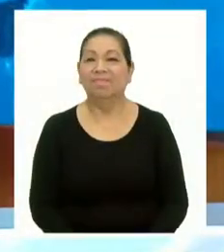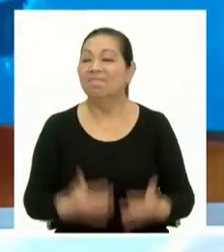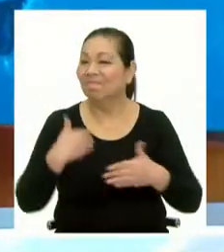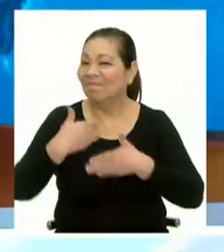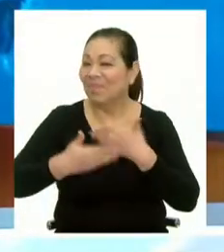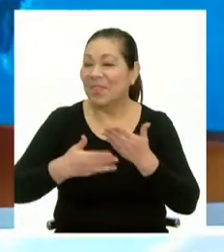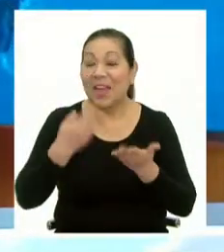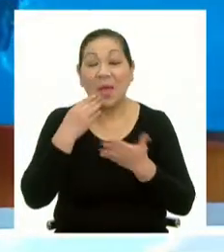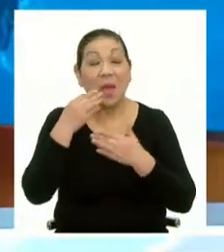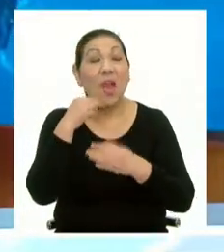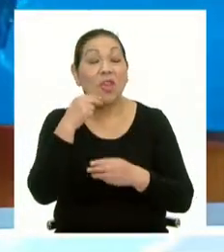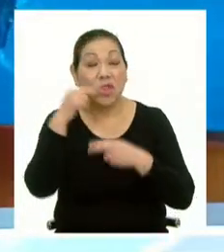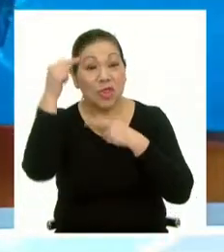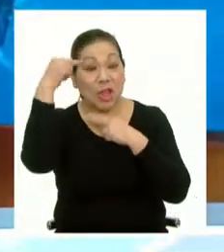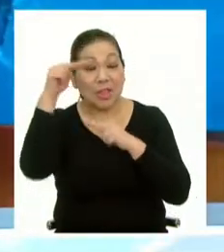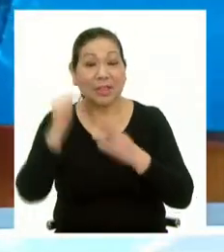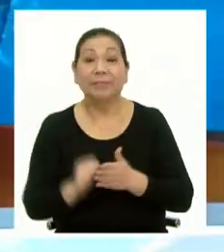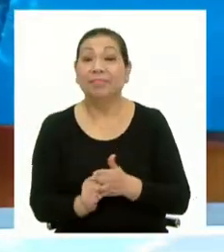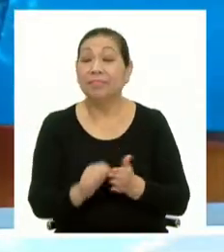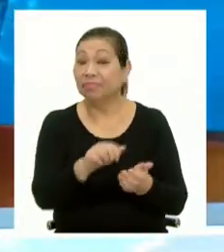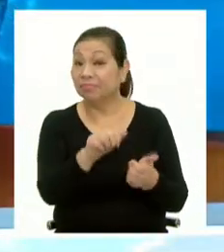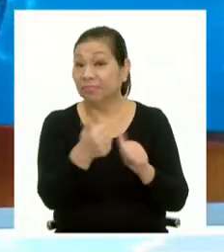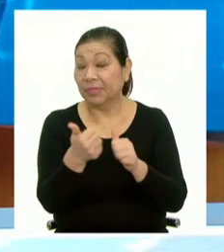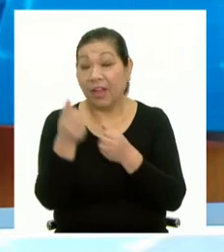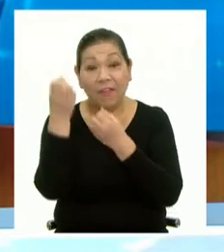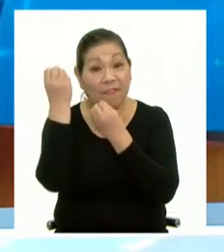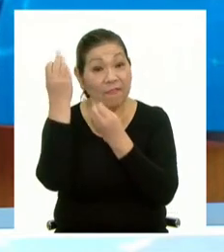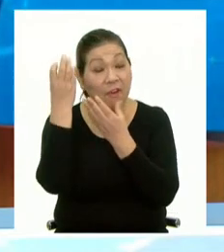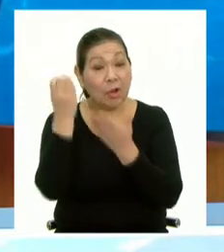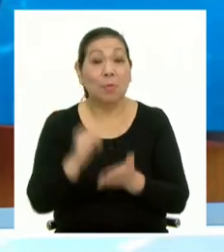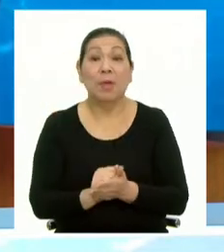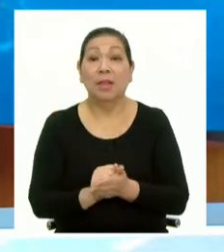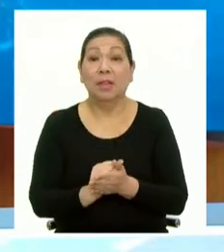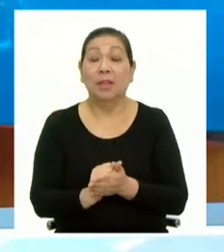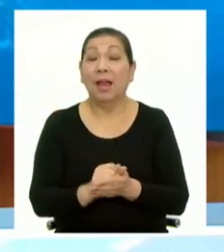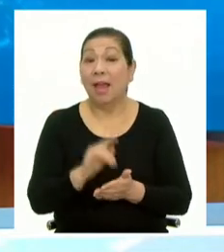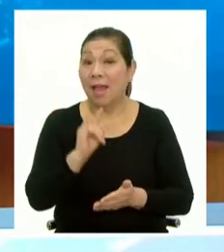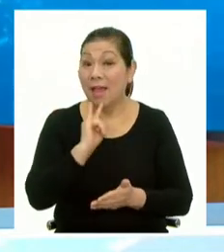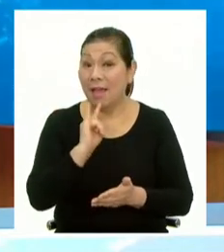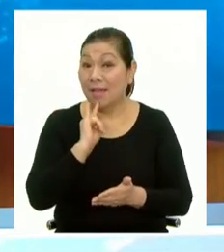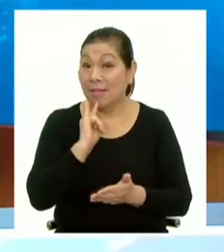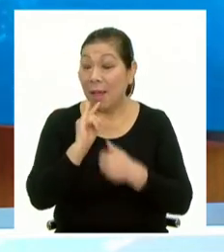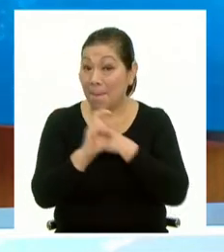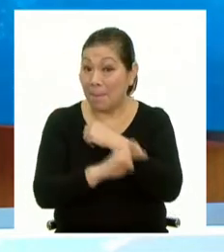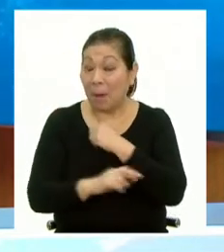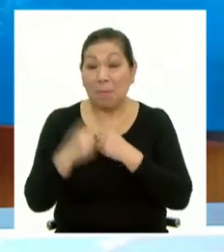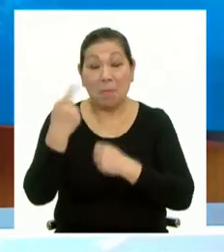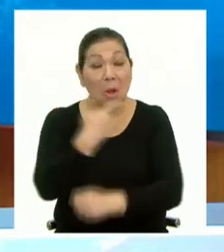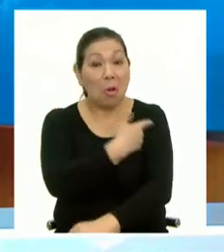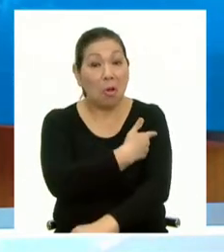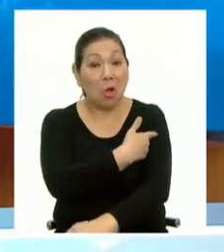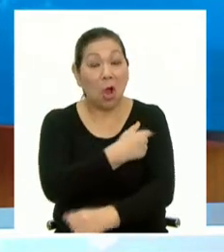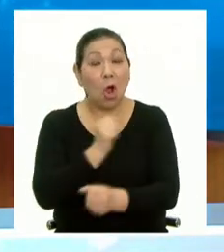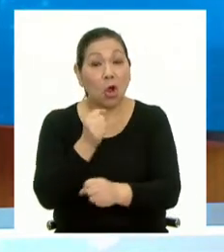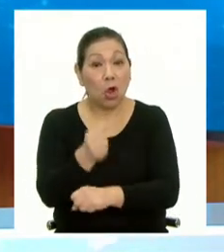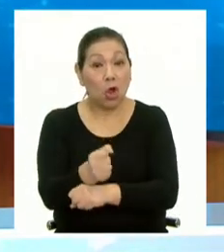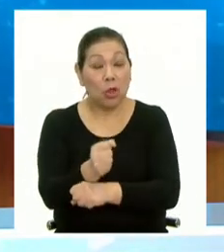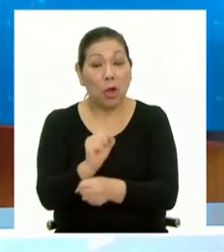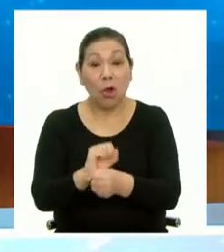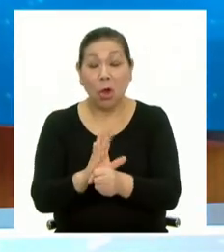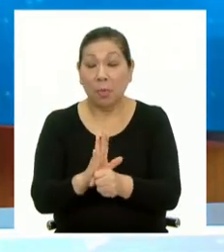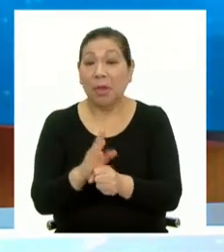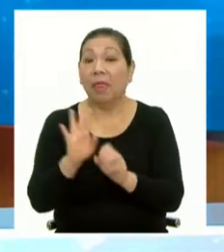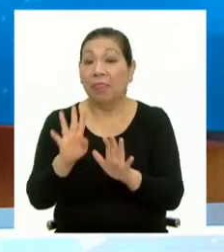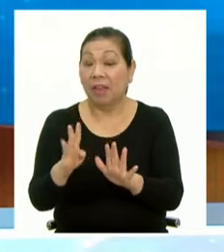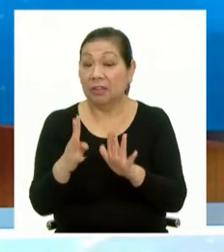Seguimos en la edición de mediodía. Atención a la siguiente información. En los Estados Unidos ya se aprobó la primera vacuna contra la COVID-19.